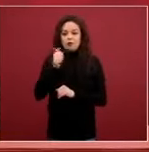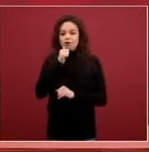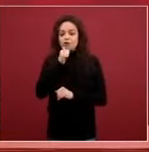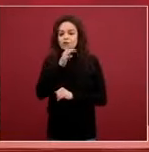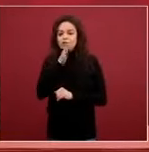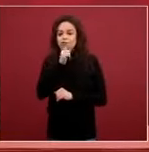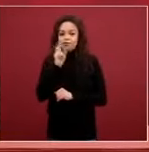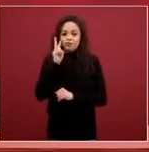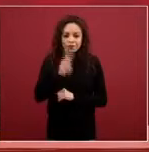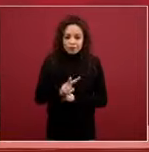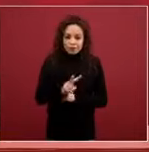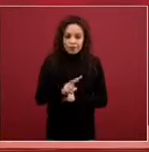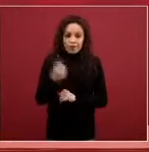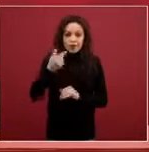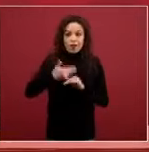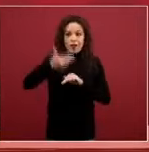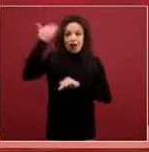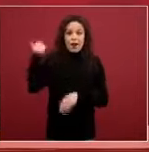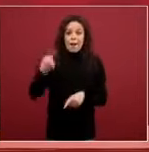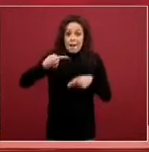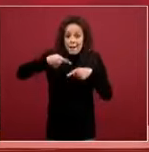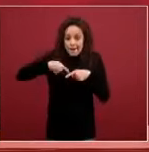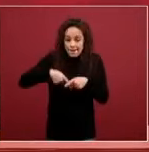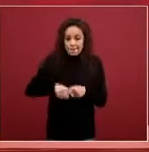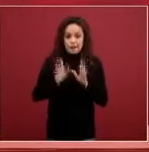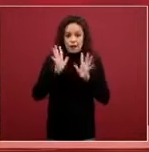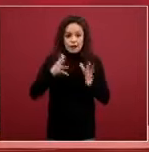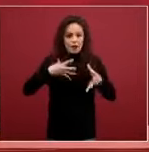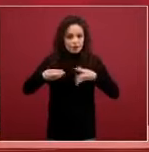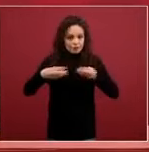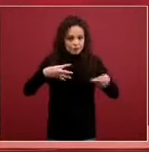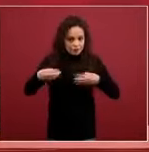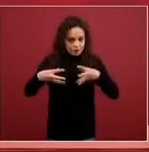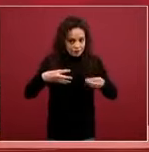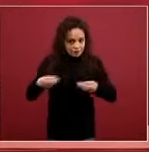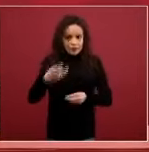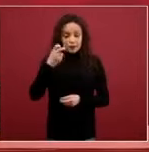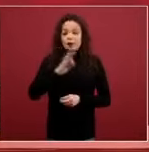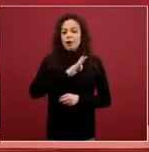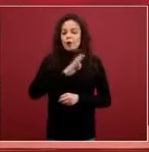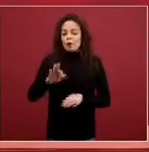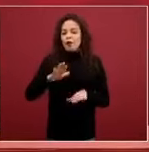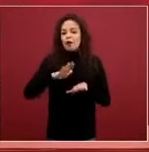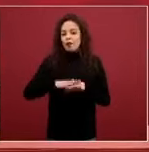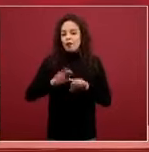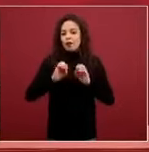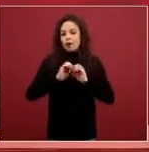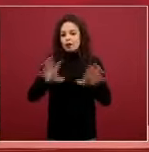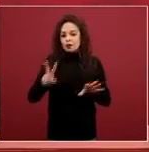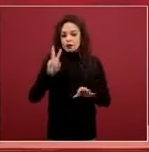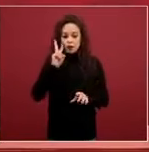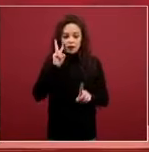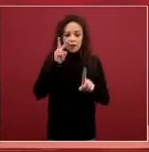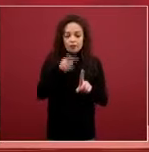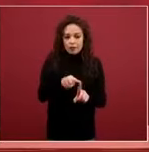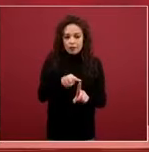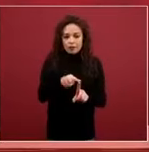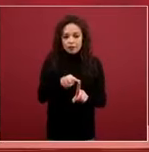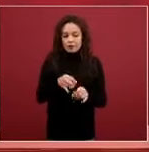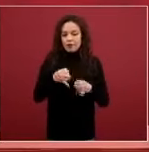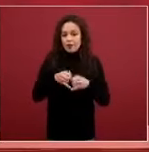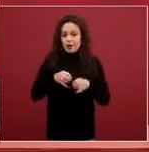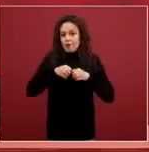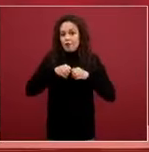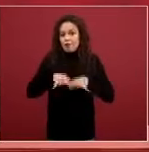inició la transmisión. Eso es un poco también de la utilidad de poder enfocar los productos de